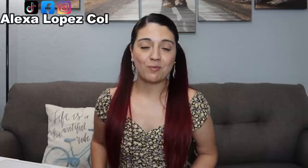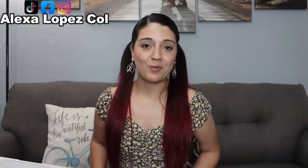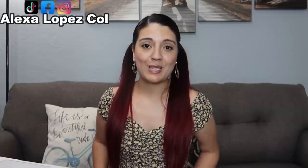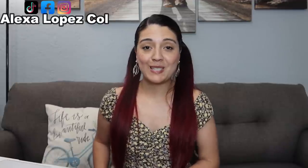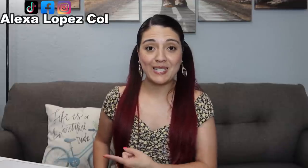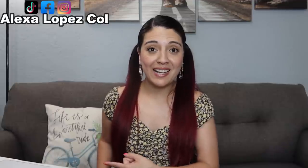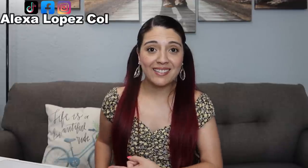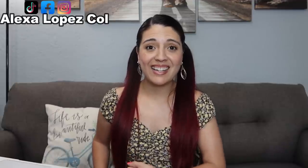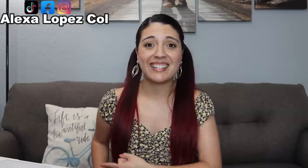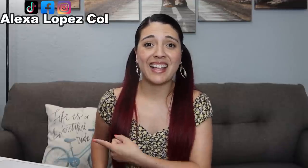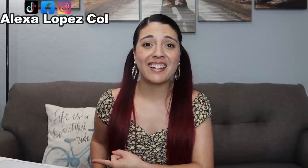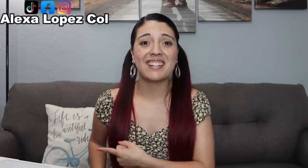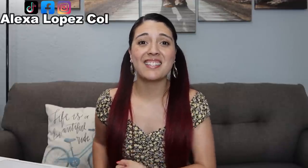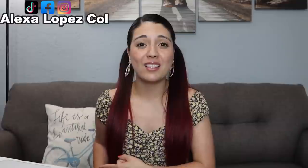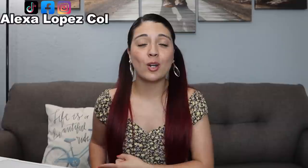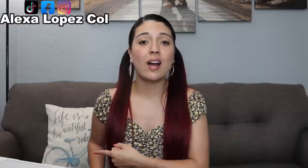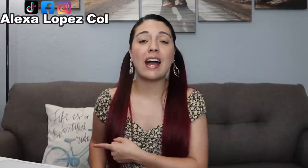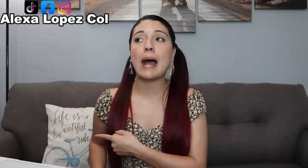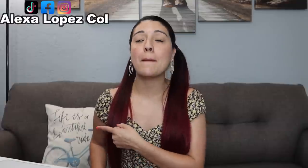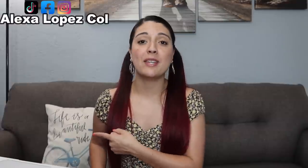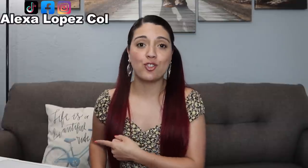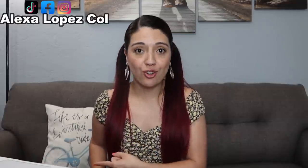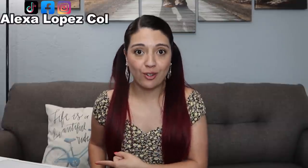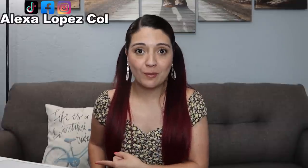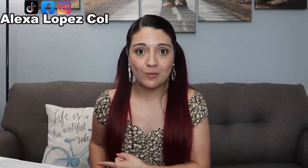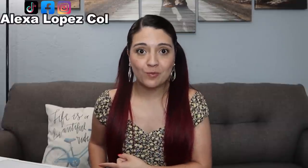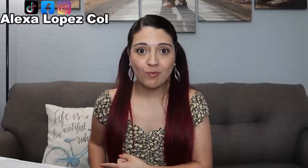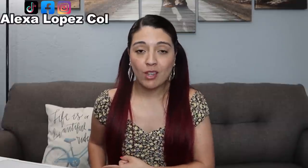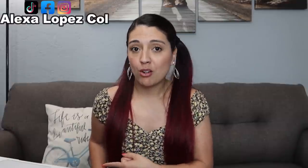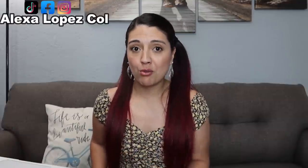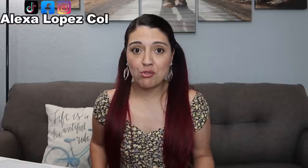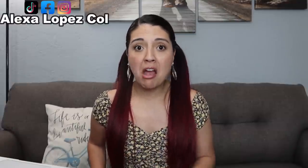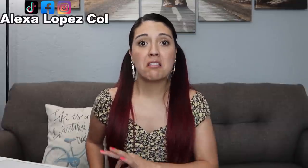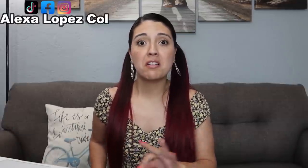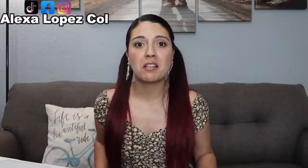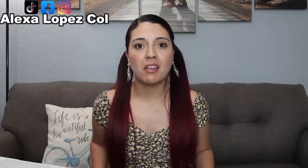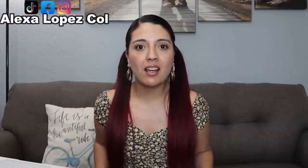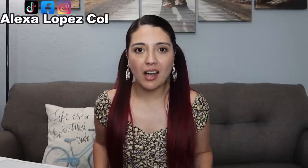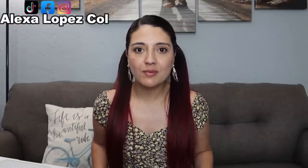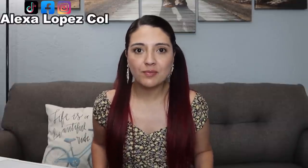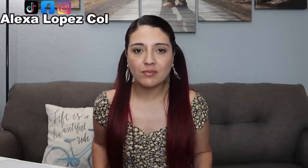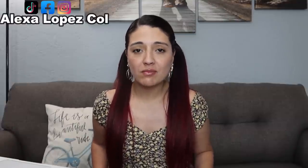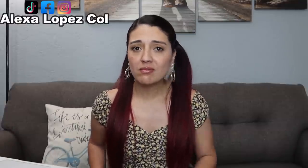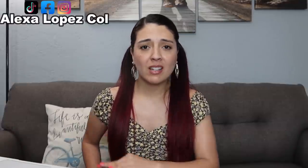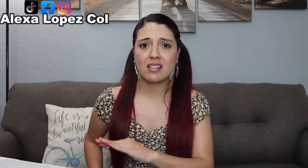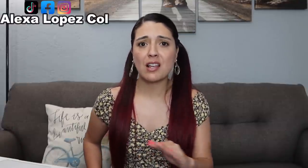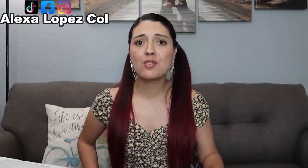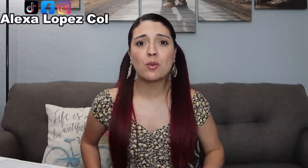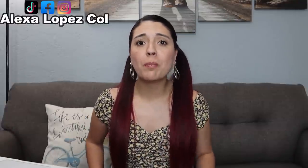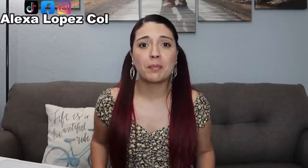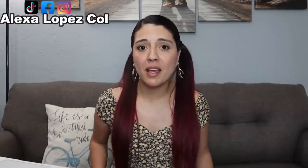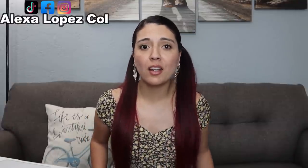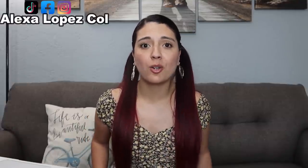dicho, China está creciendo a millón. Rusia, ni se diga.